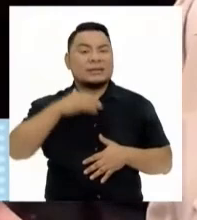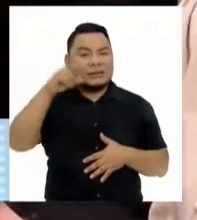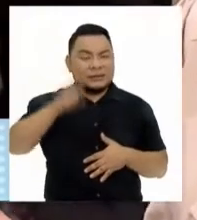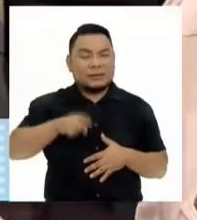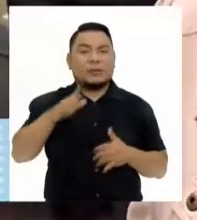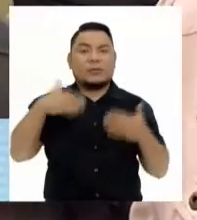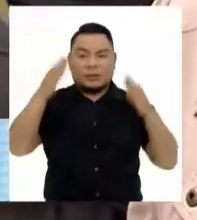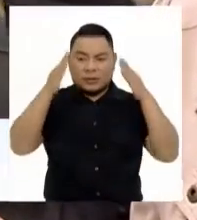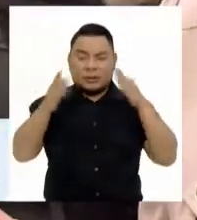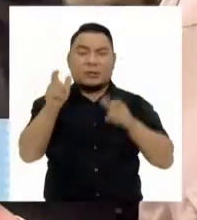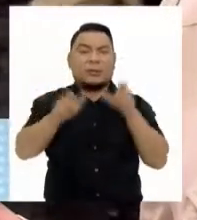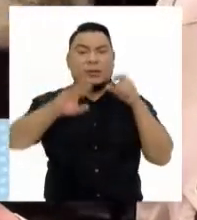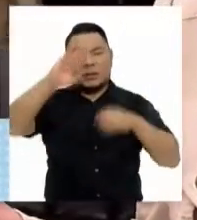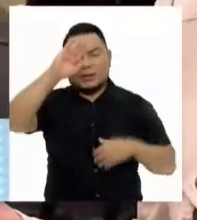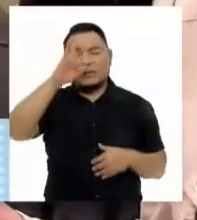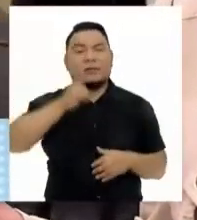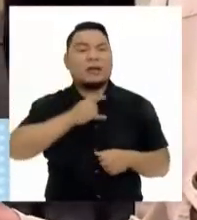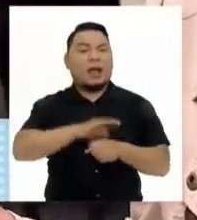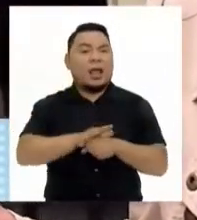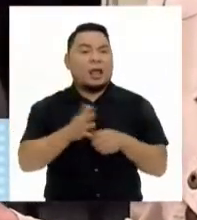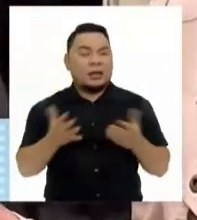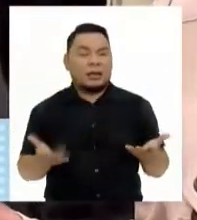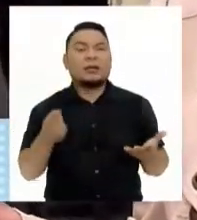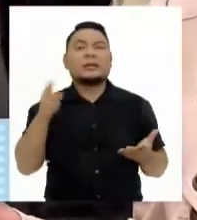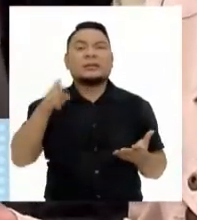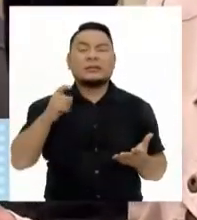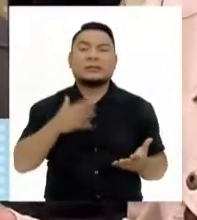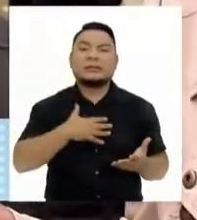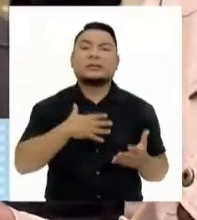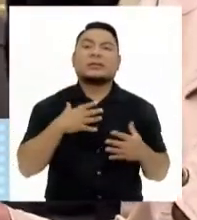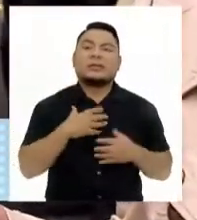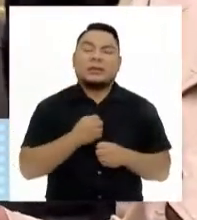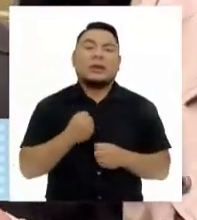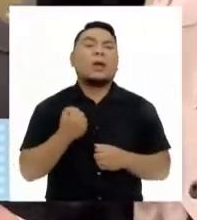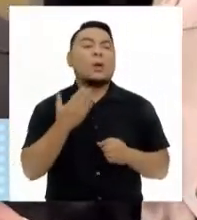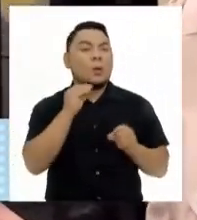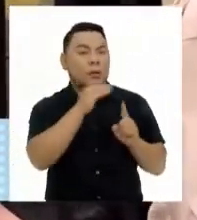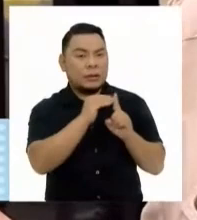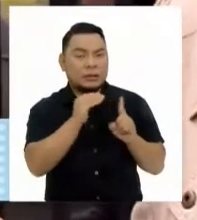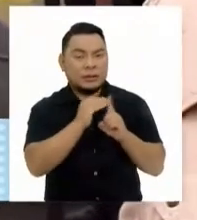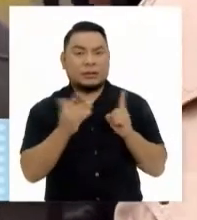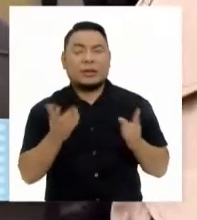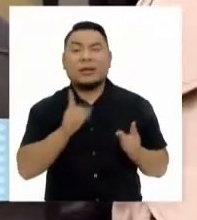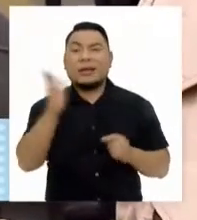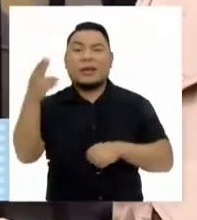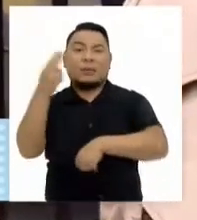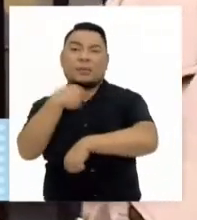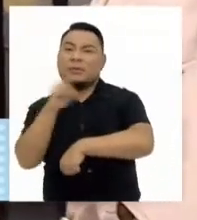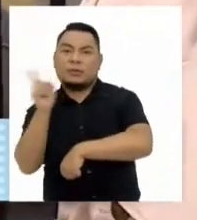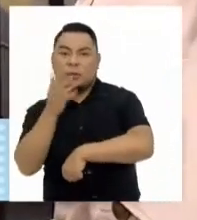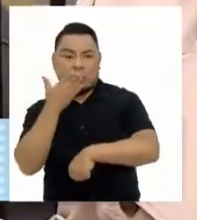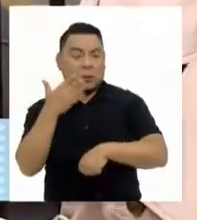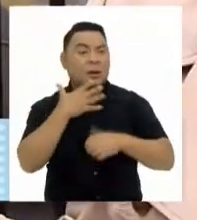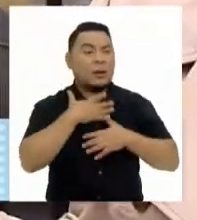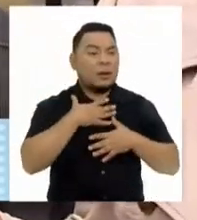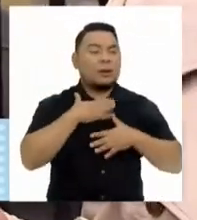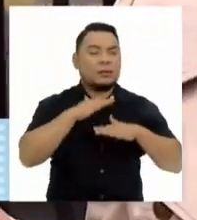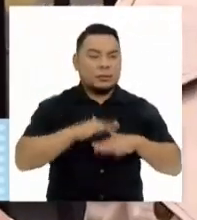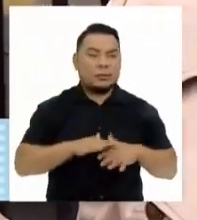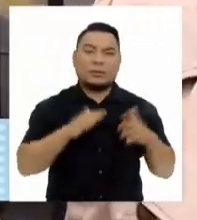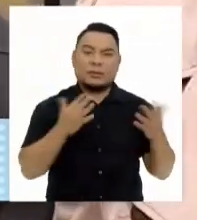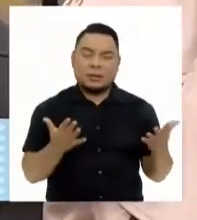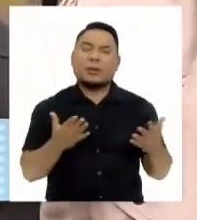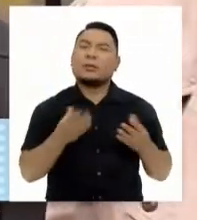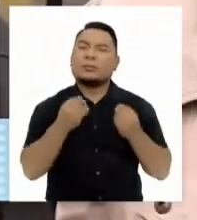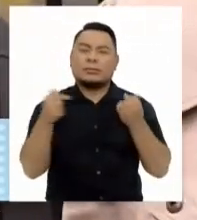para poder atender a los pacientes que tienen la presentación de un COVID leve, para que no vayan a los hospitales. En fin, hay una serie